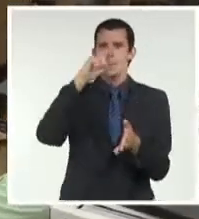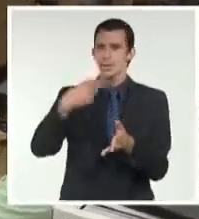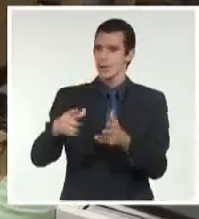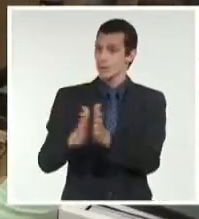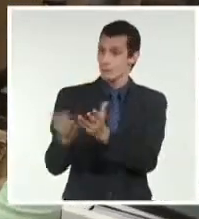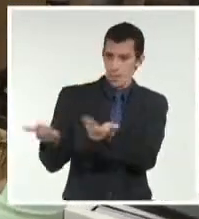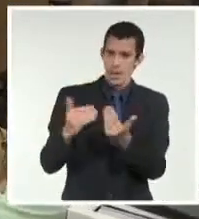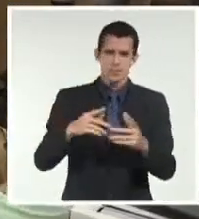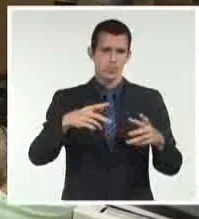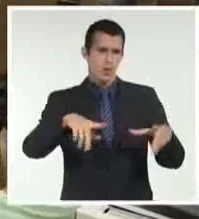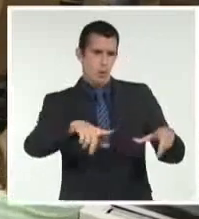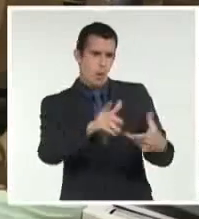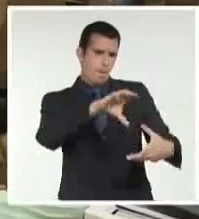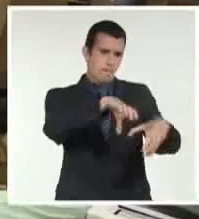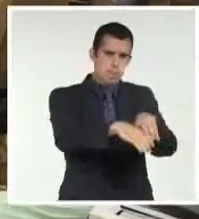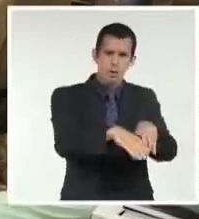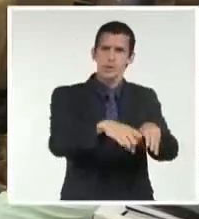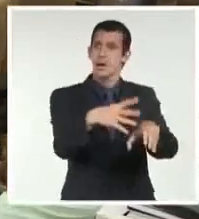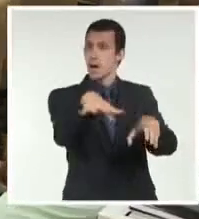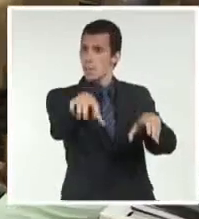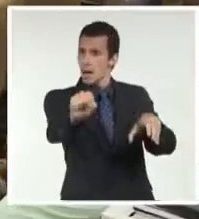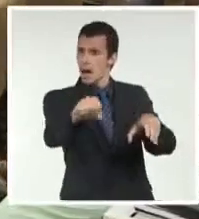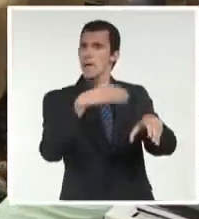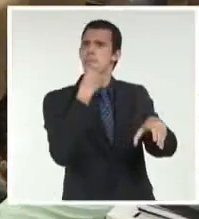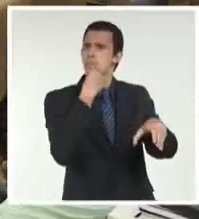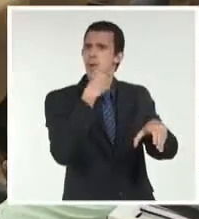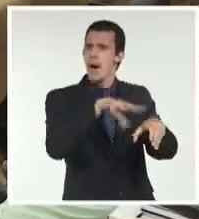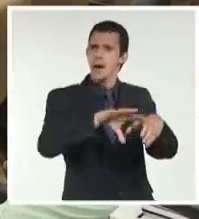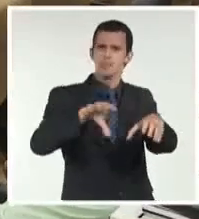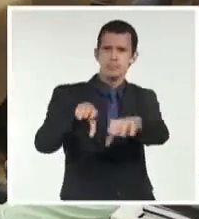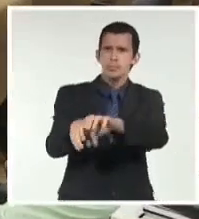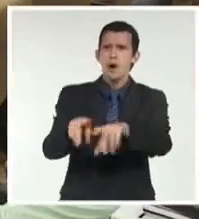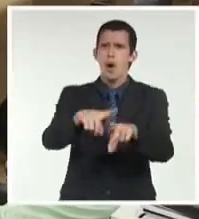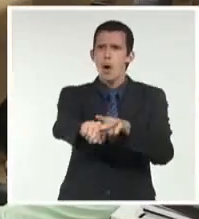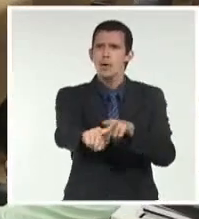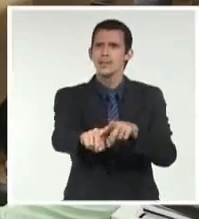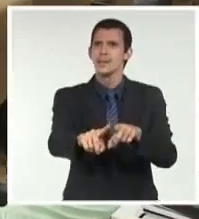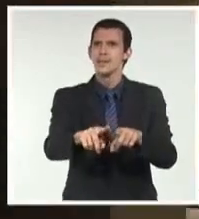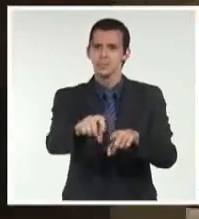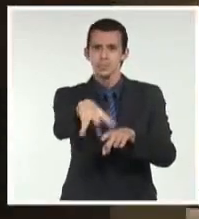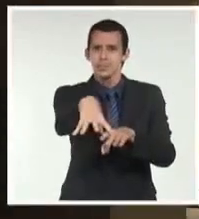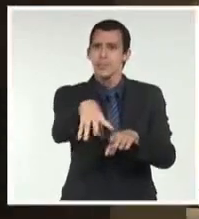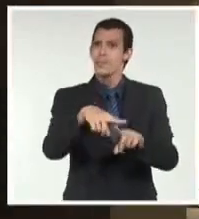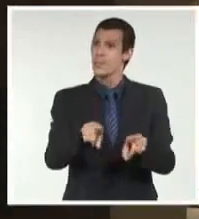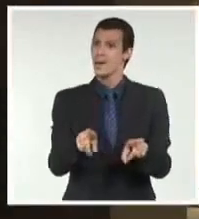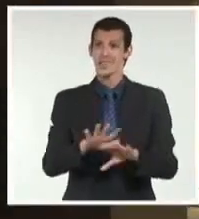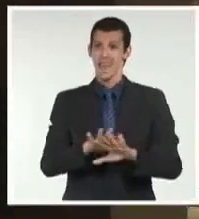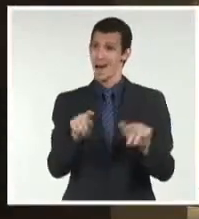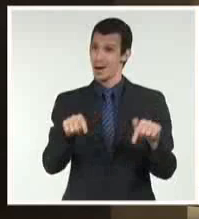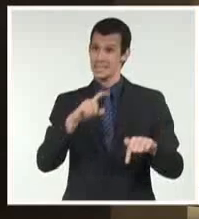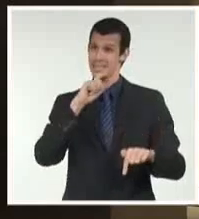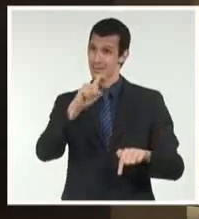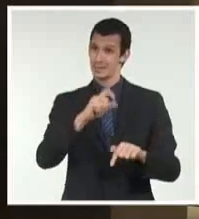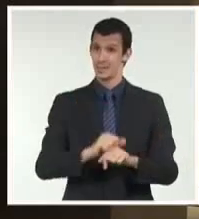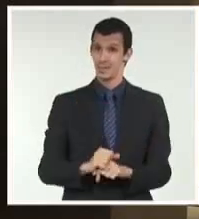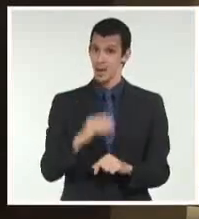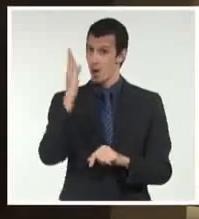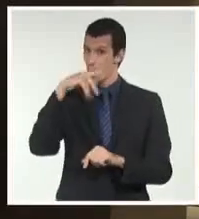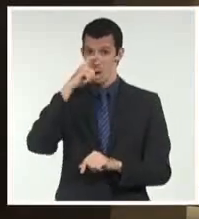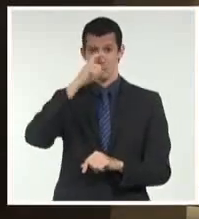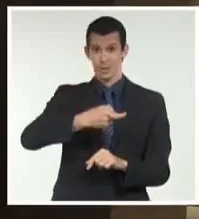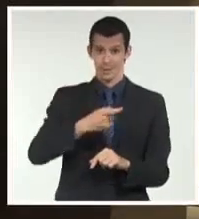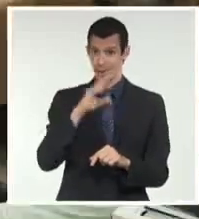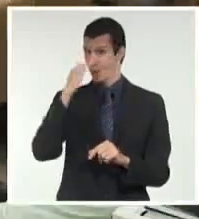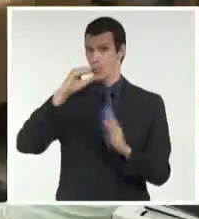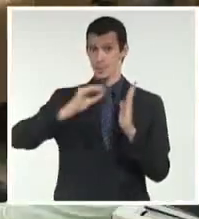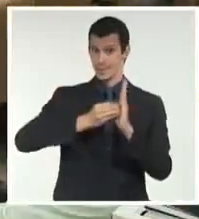hizo referencia a dos accidentes ocurridos en las centrales térmicas, hechos que sacaron del sistema máquinas de